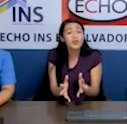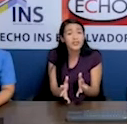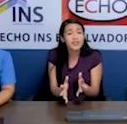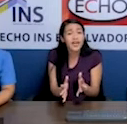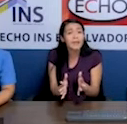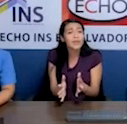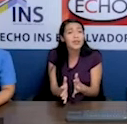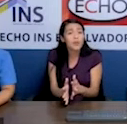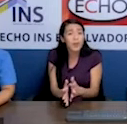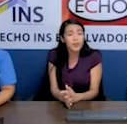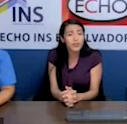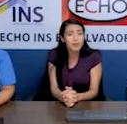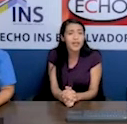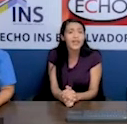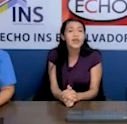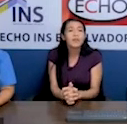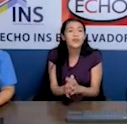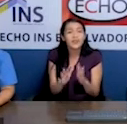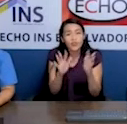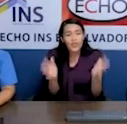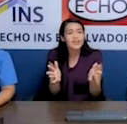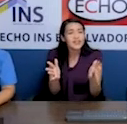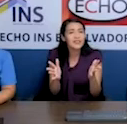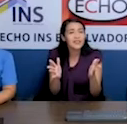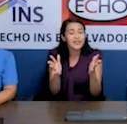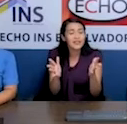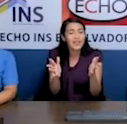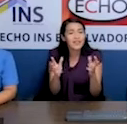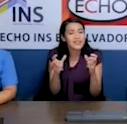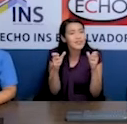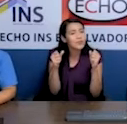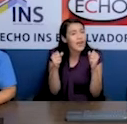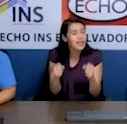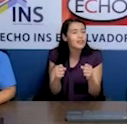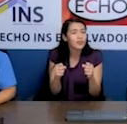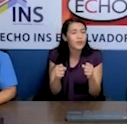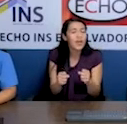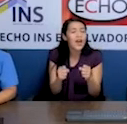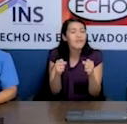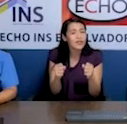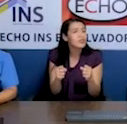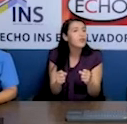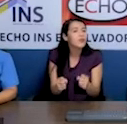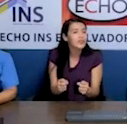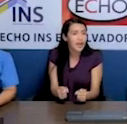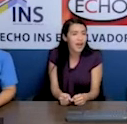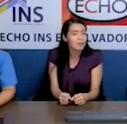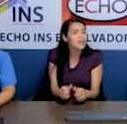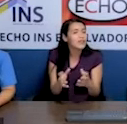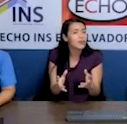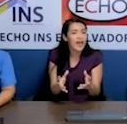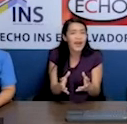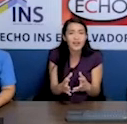linfoma, próstata, mieloma múltiple, porque todas estas entidades tienen un alto afección